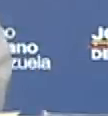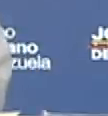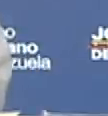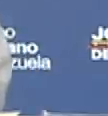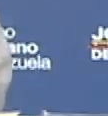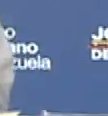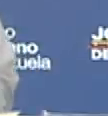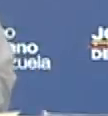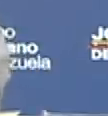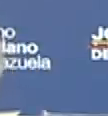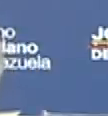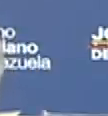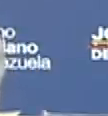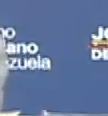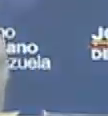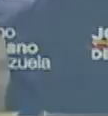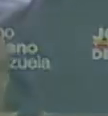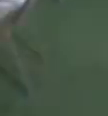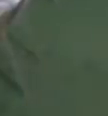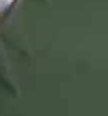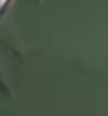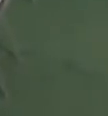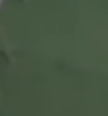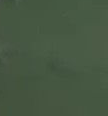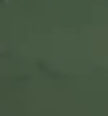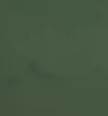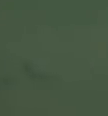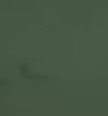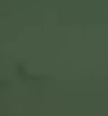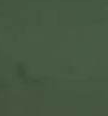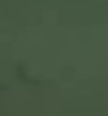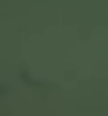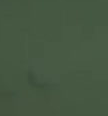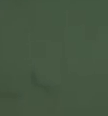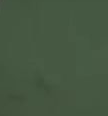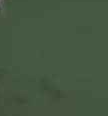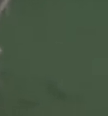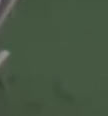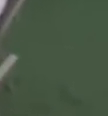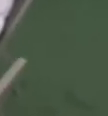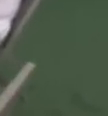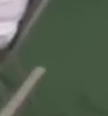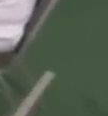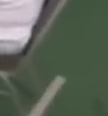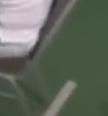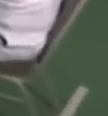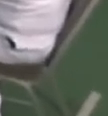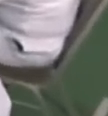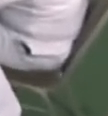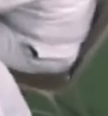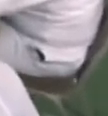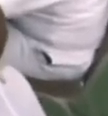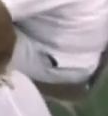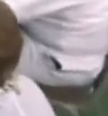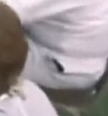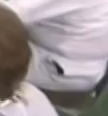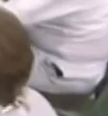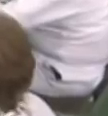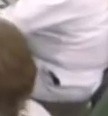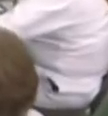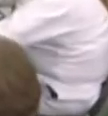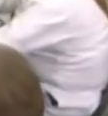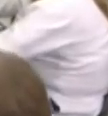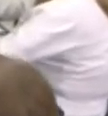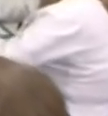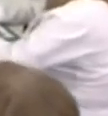protegiéndoles a ustedes, queridos compatriotas, queridas compatriotas, a toda la familia venezolana, porque cada vez